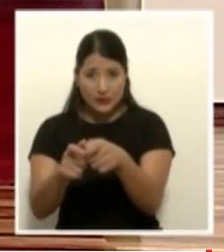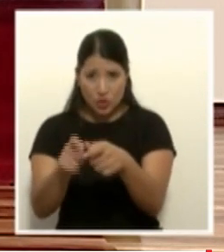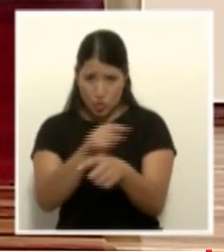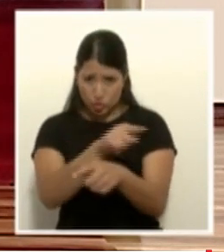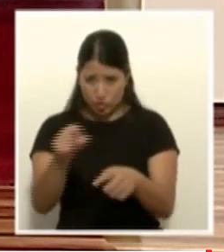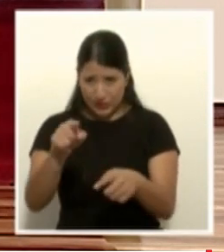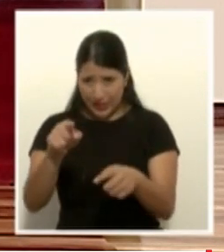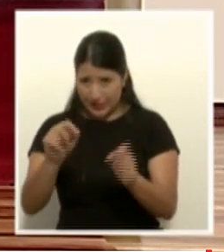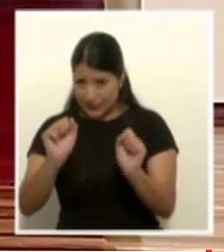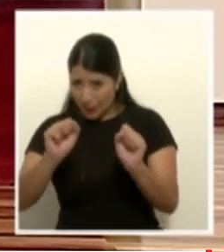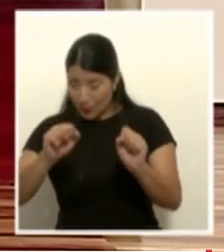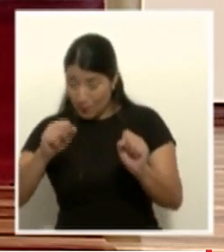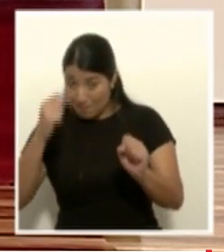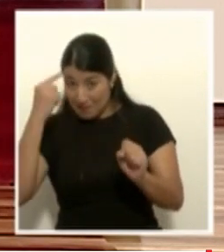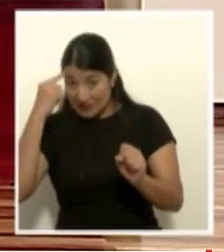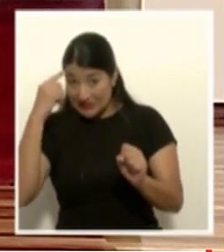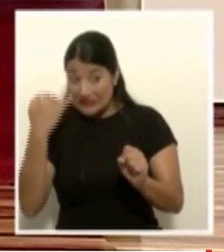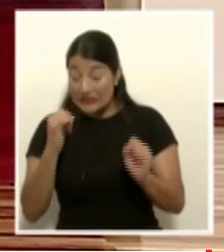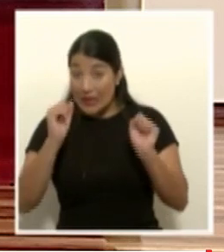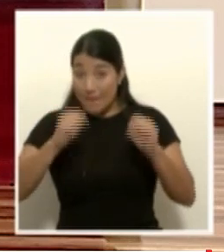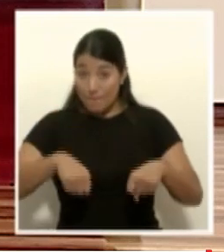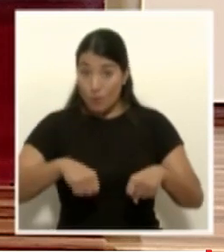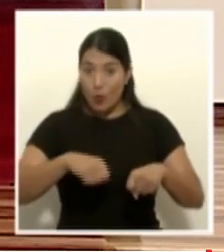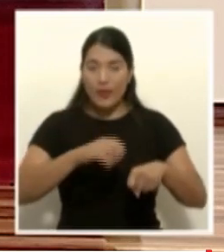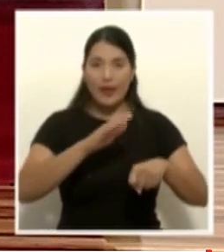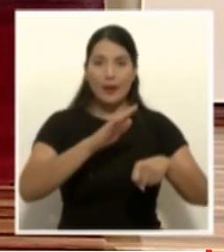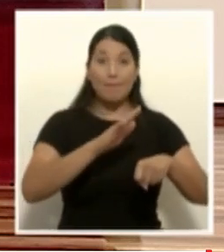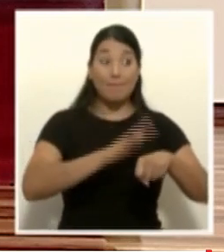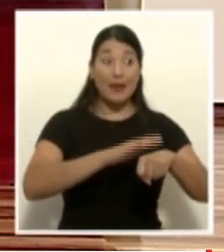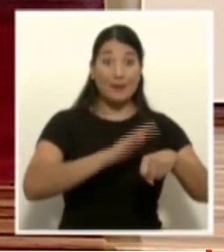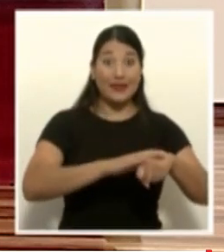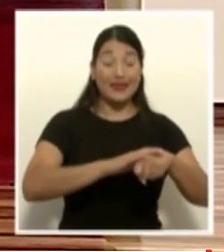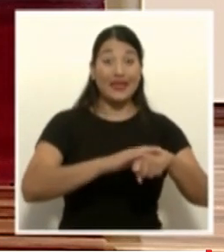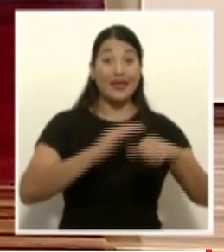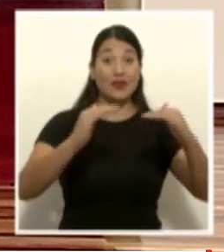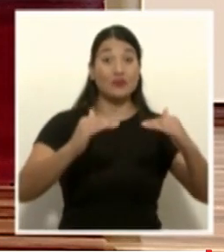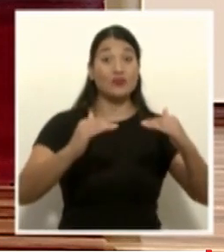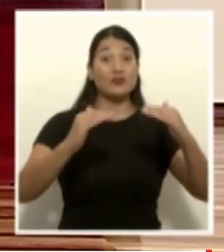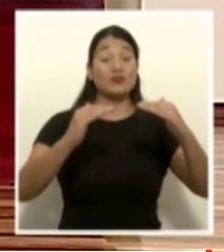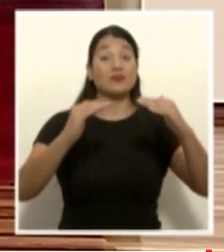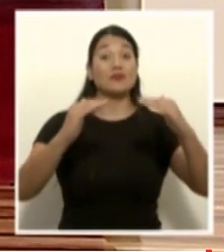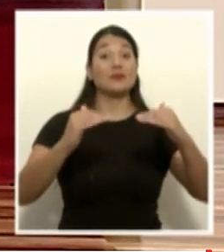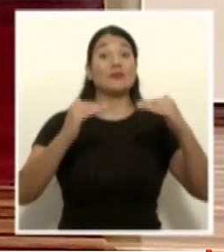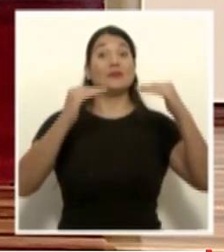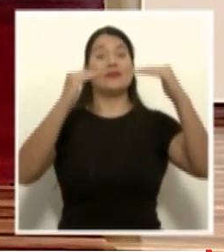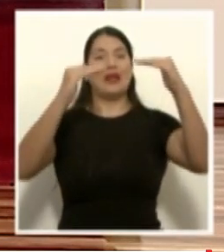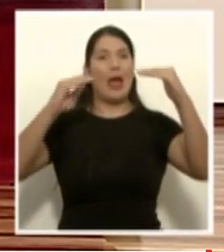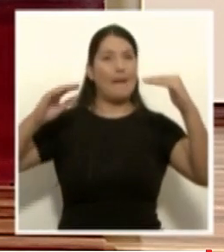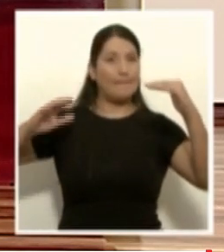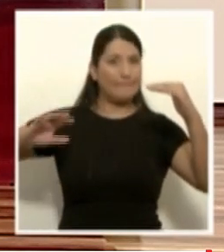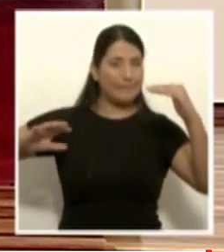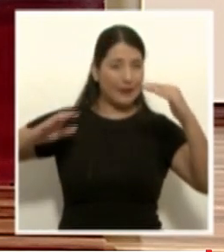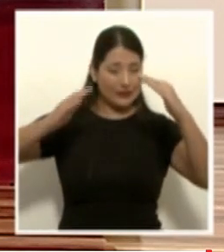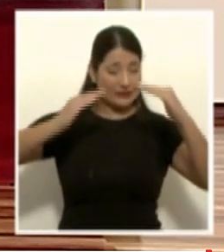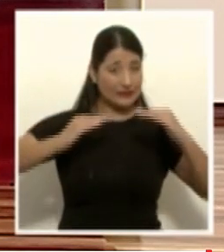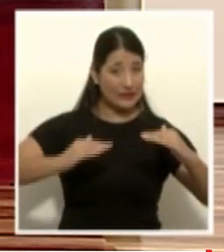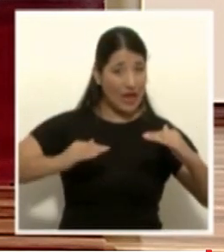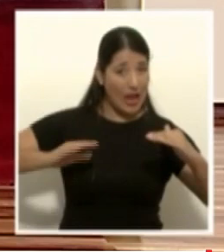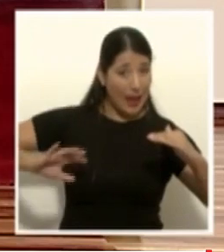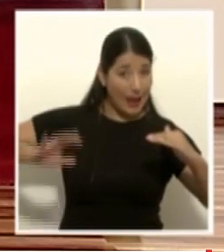la alerta naranja en algunos distritos del Cantón de Punta Arenas donde la situación de casos nuevos y activos ha mejorado?